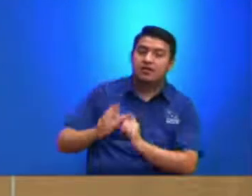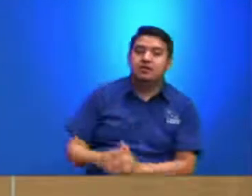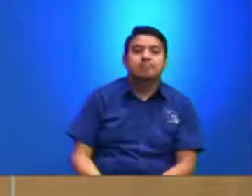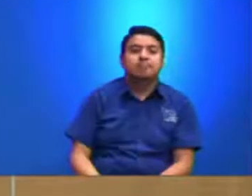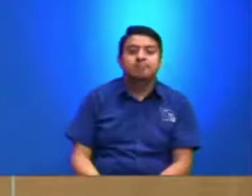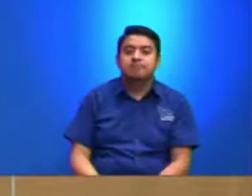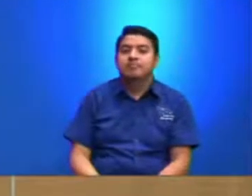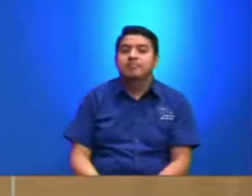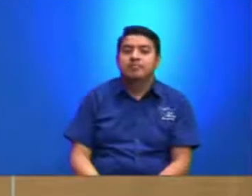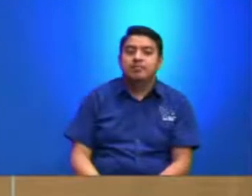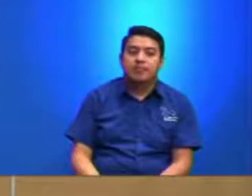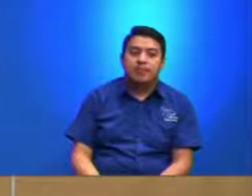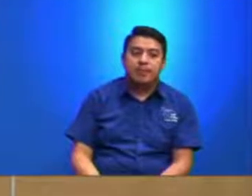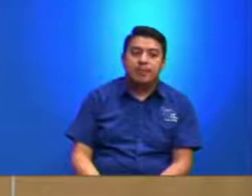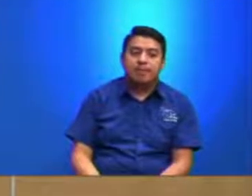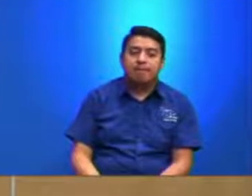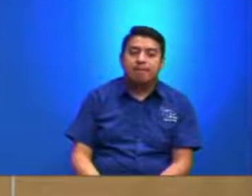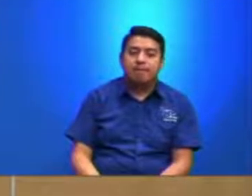oyendo.